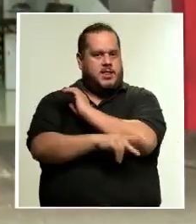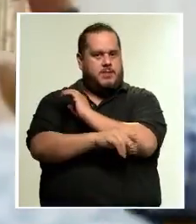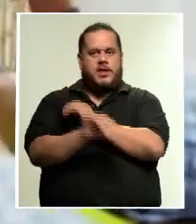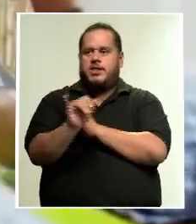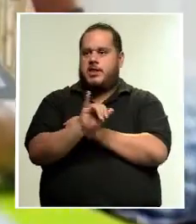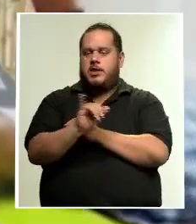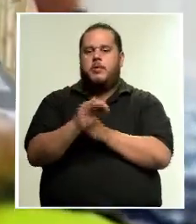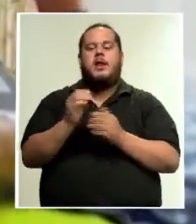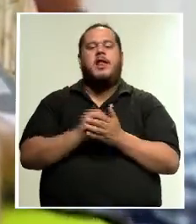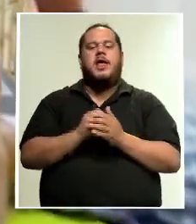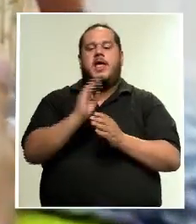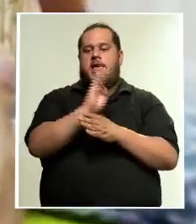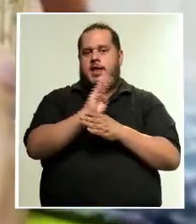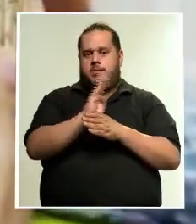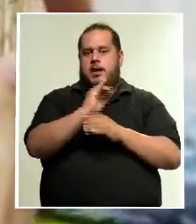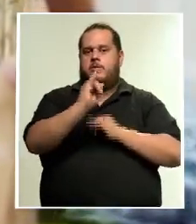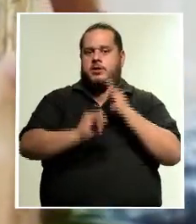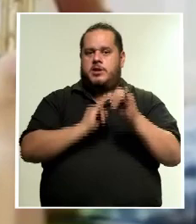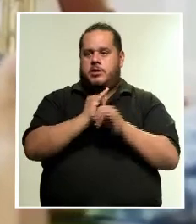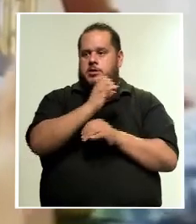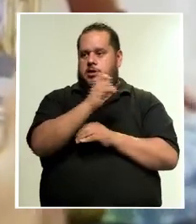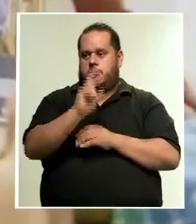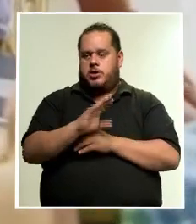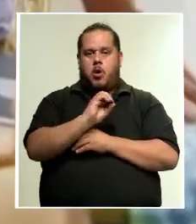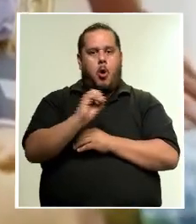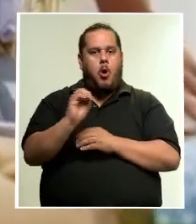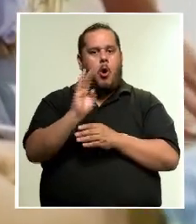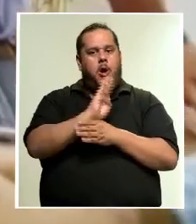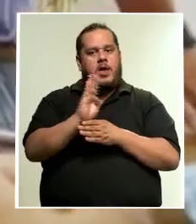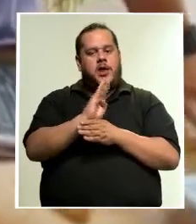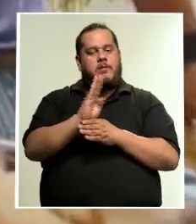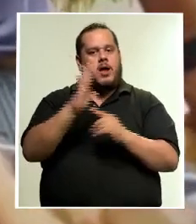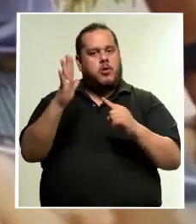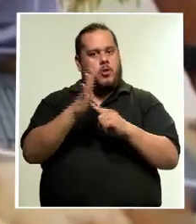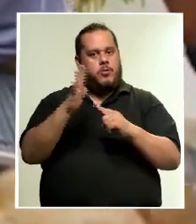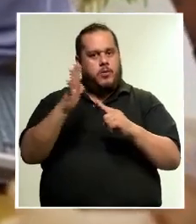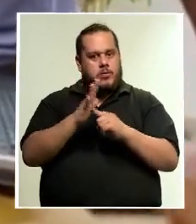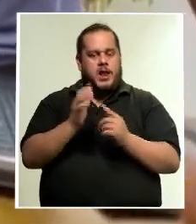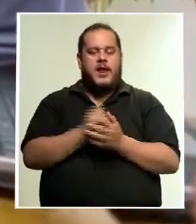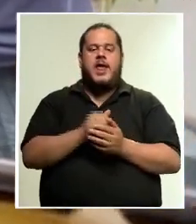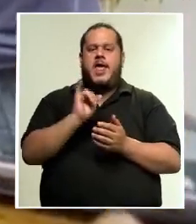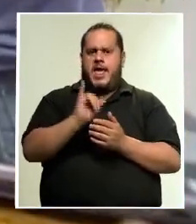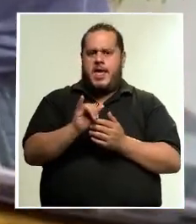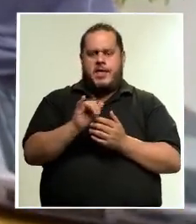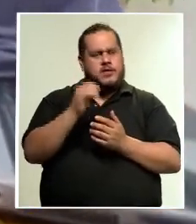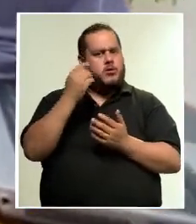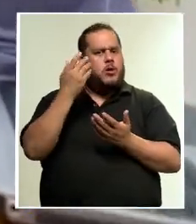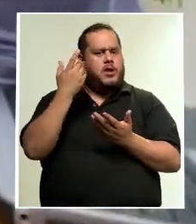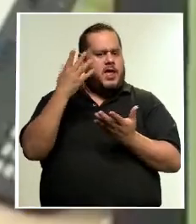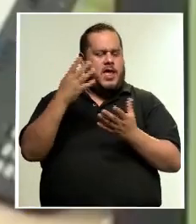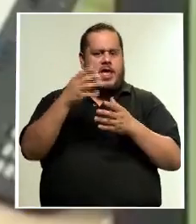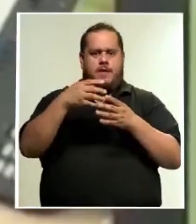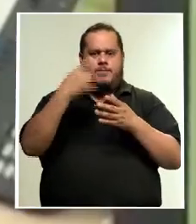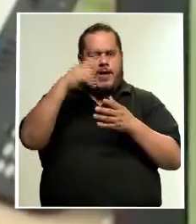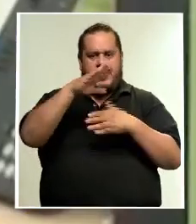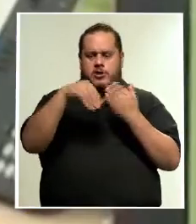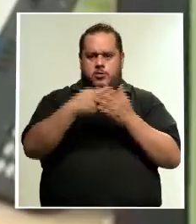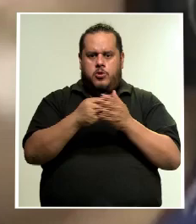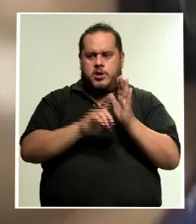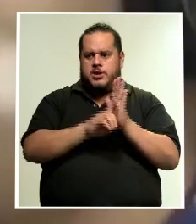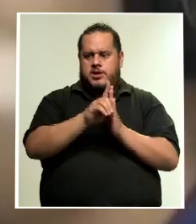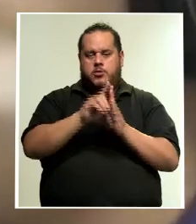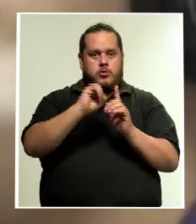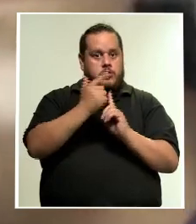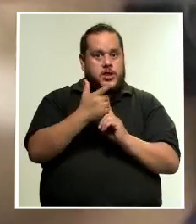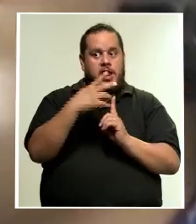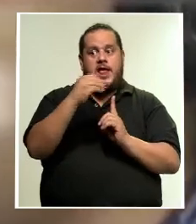como también el Banco Internacional de Costa Rica o el Banco Popular. Esto con recursos propios del Fondo de Desarrollo Social y asignaciones